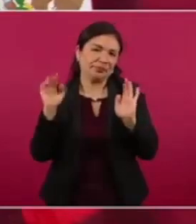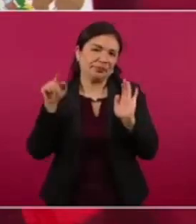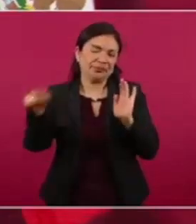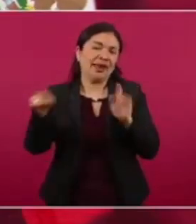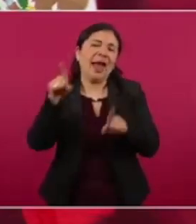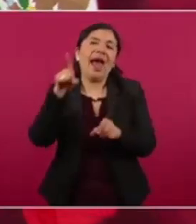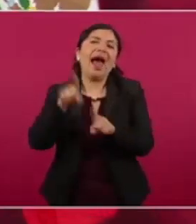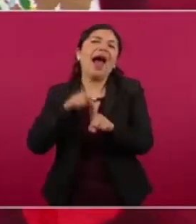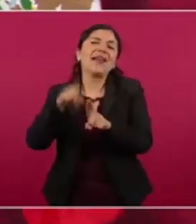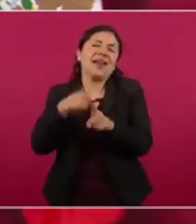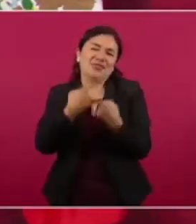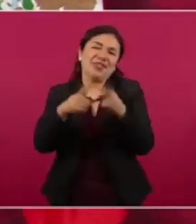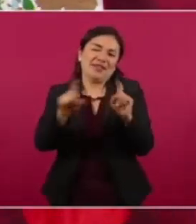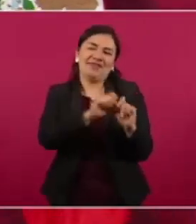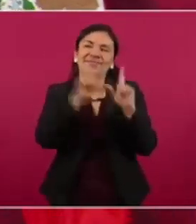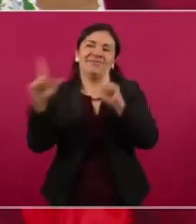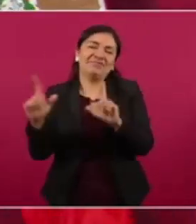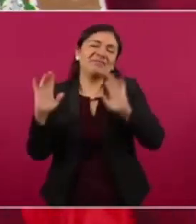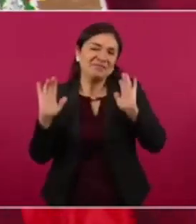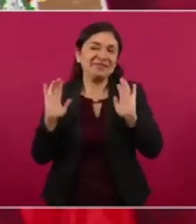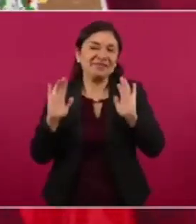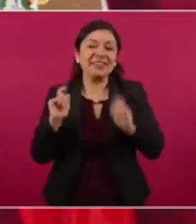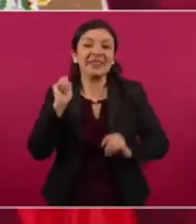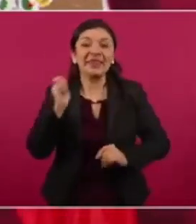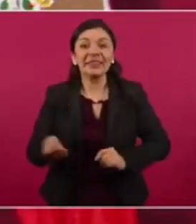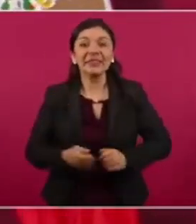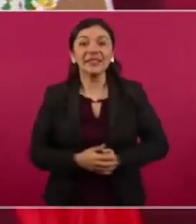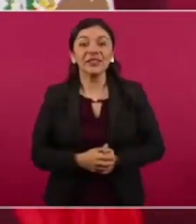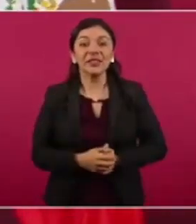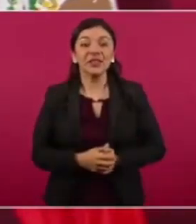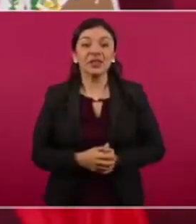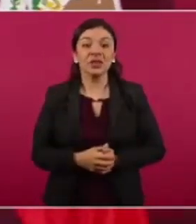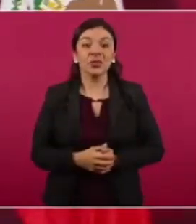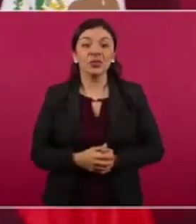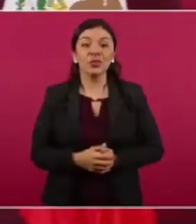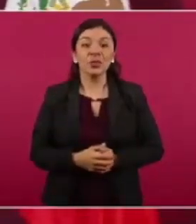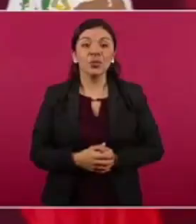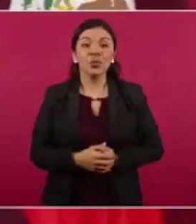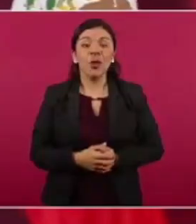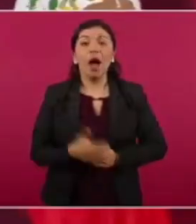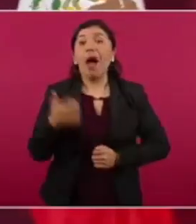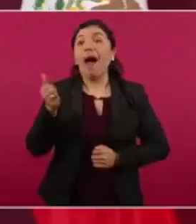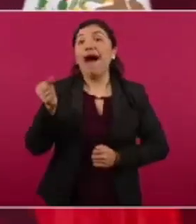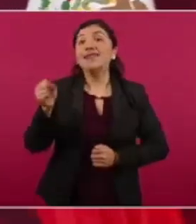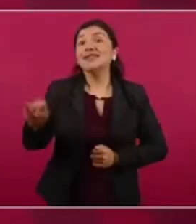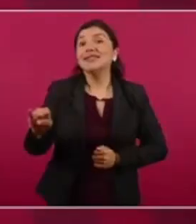caricatura, que pues eran parte,